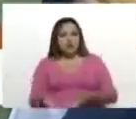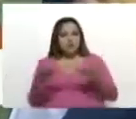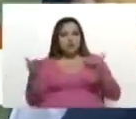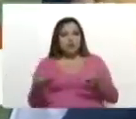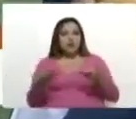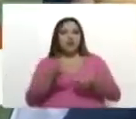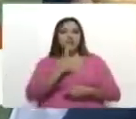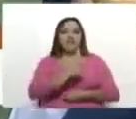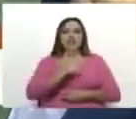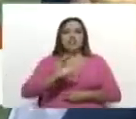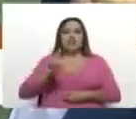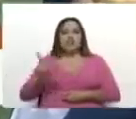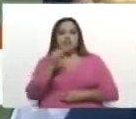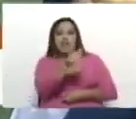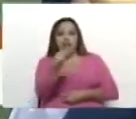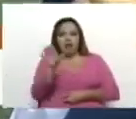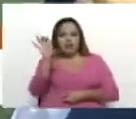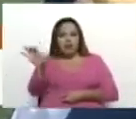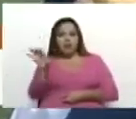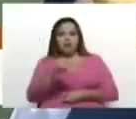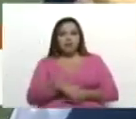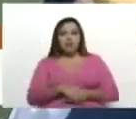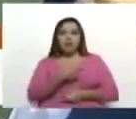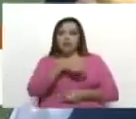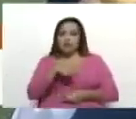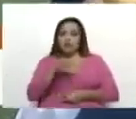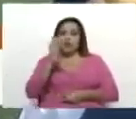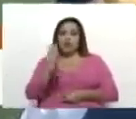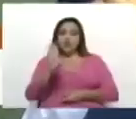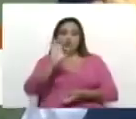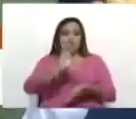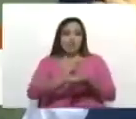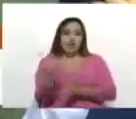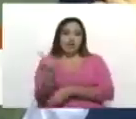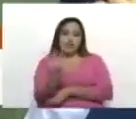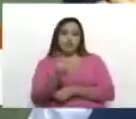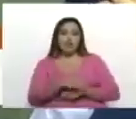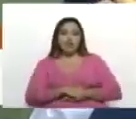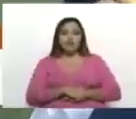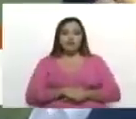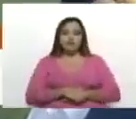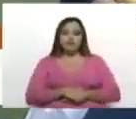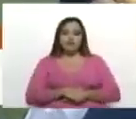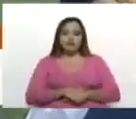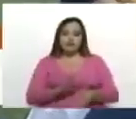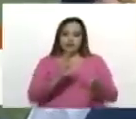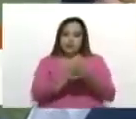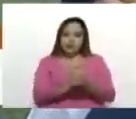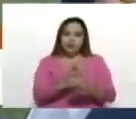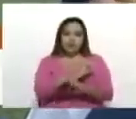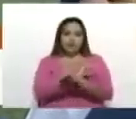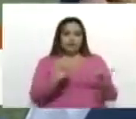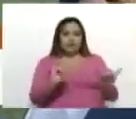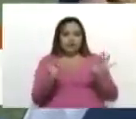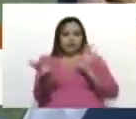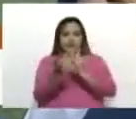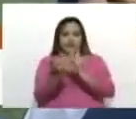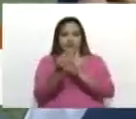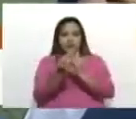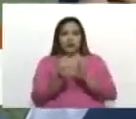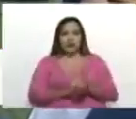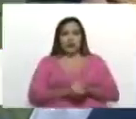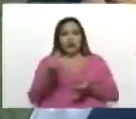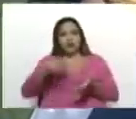por el Banco Central de cada país en nuestro caso por el Banco Central de Venezuela amigos de esta forma nosotros despedimos la transmisión